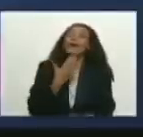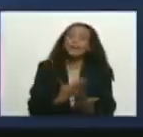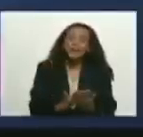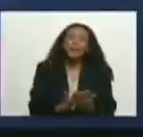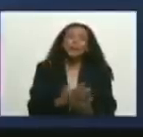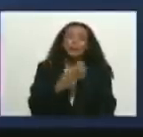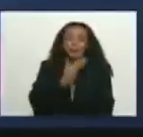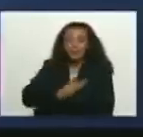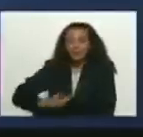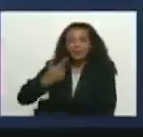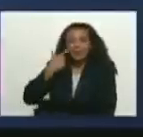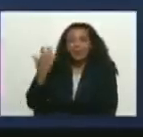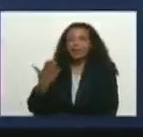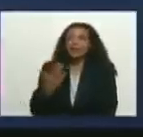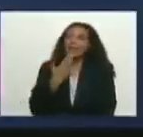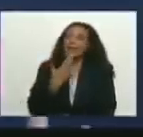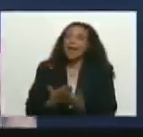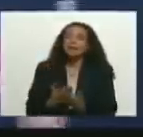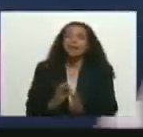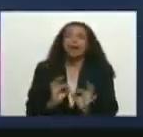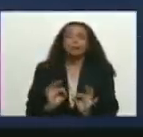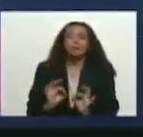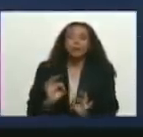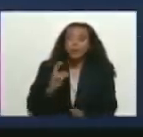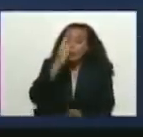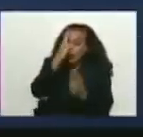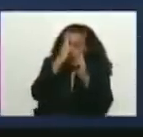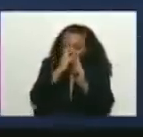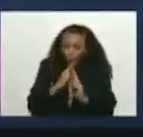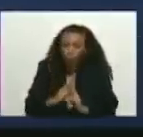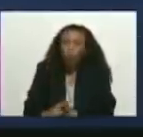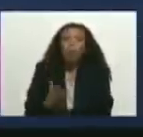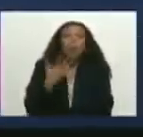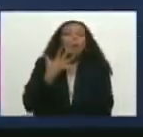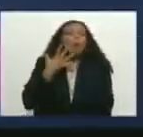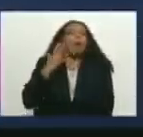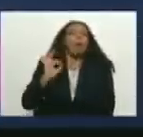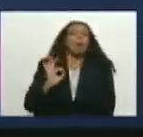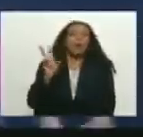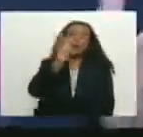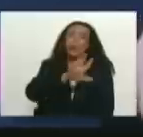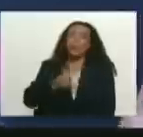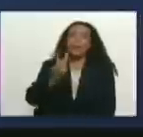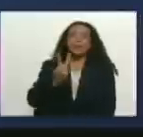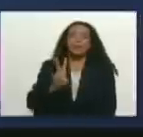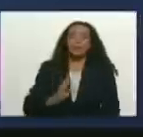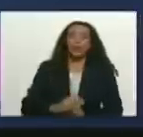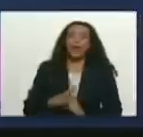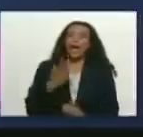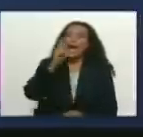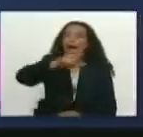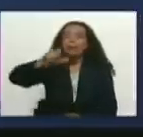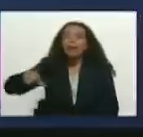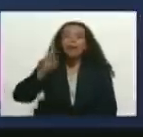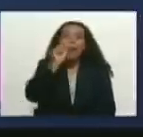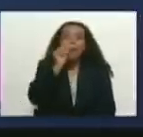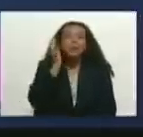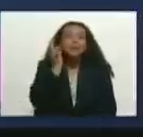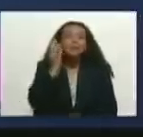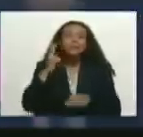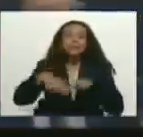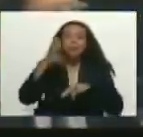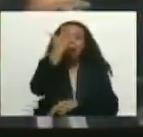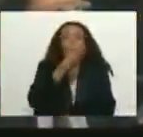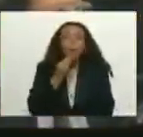duda fue maravilloso. Fue un honor y un orgullo poder representar al país, que cada uno de estos niños, niñas y jóvenes representaran